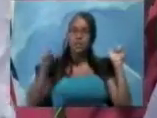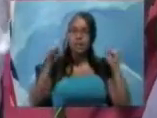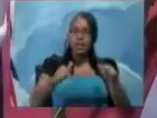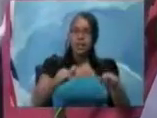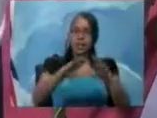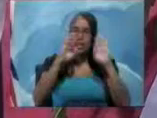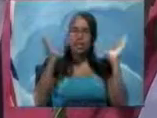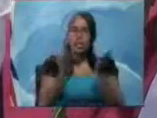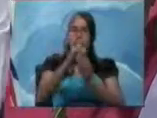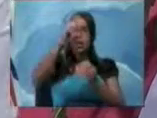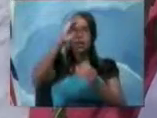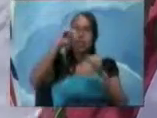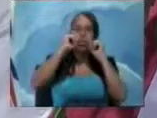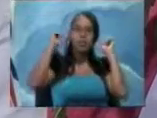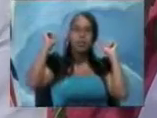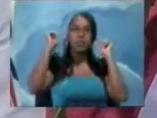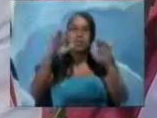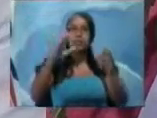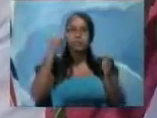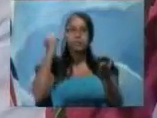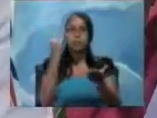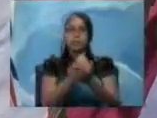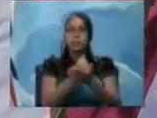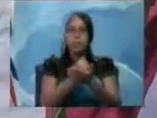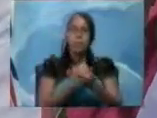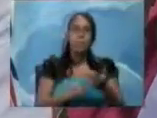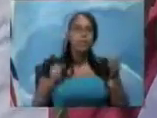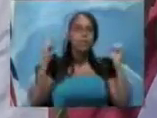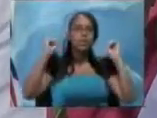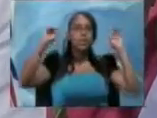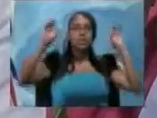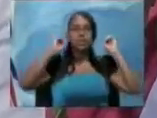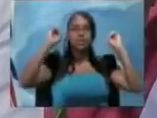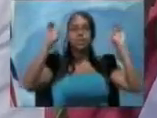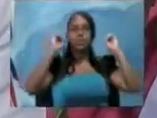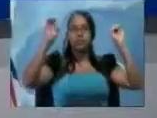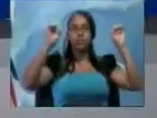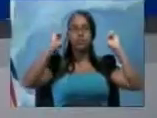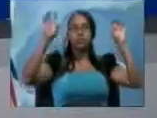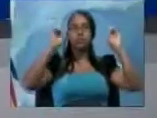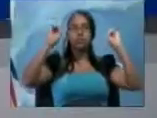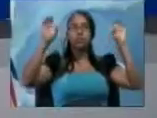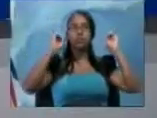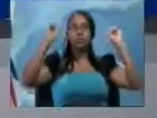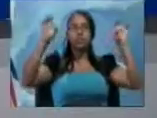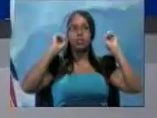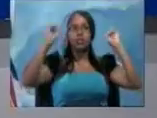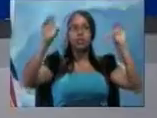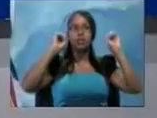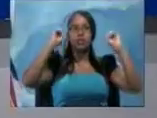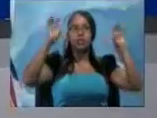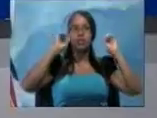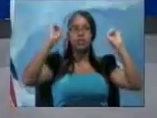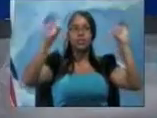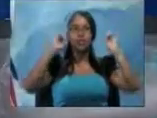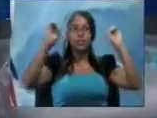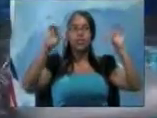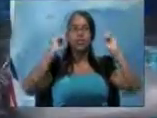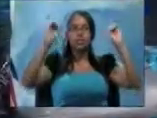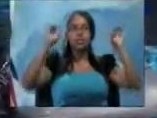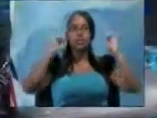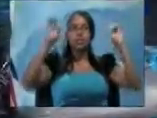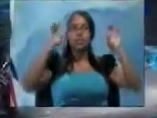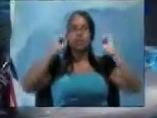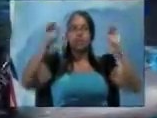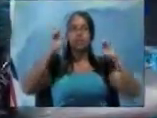tierra que Dios te bendiga y que la paz de Dios continúe con nosotros Gloria a Dios Gloria a Dios Gloria a